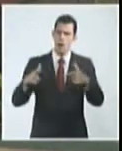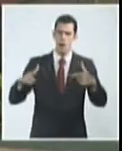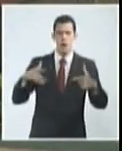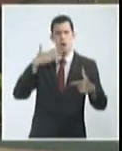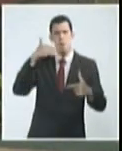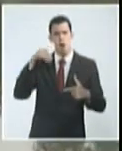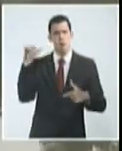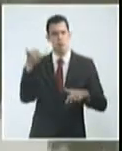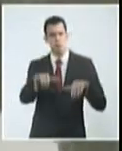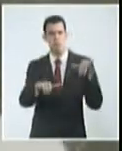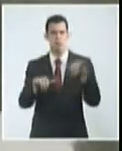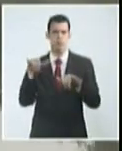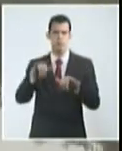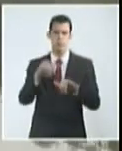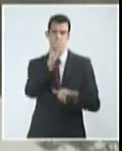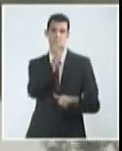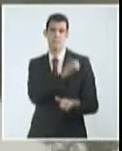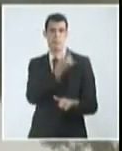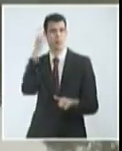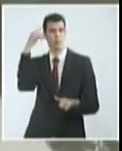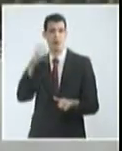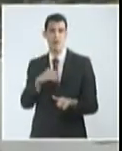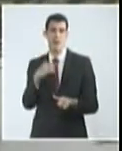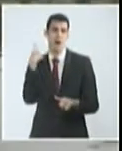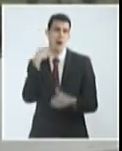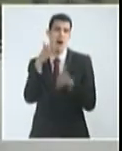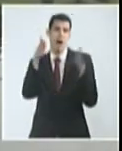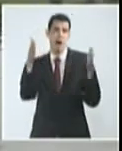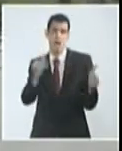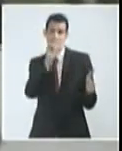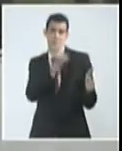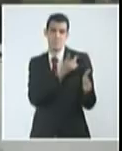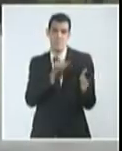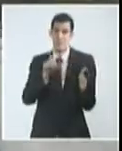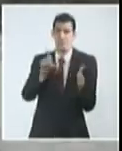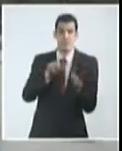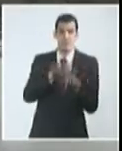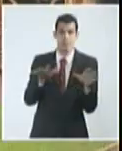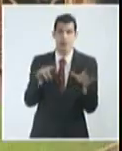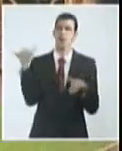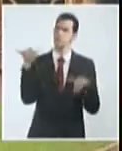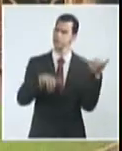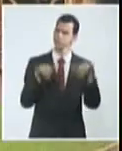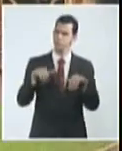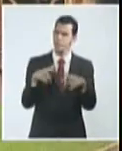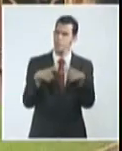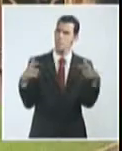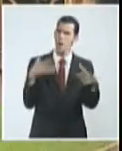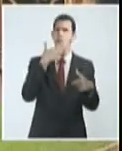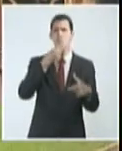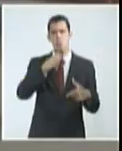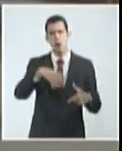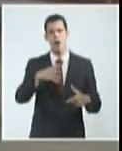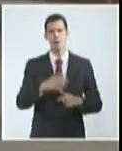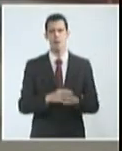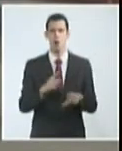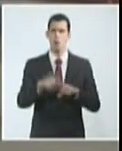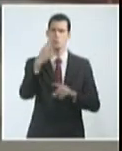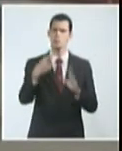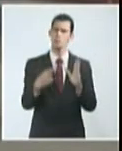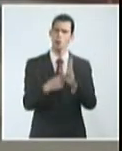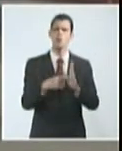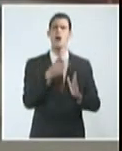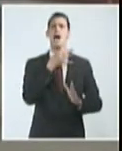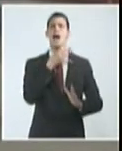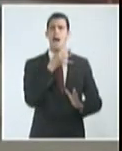diciembre y en el mes de enero. Por lo tanto, en lo que queda de año debemos recibir casi